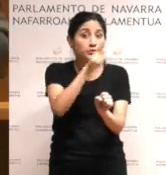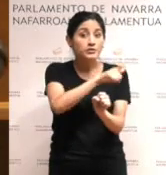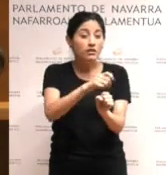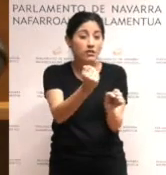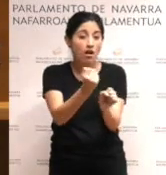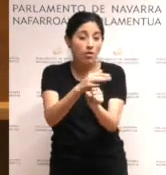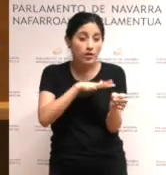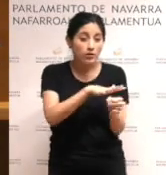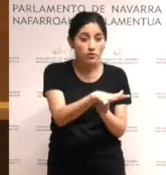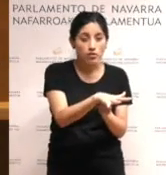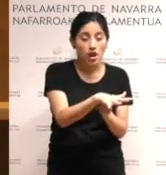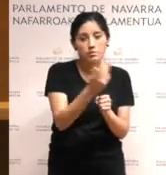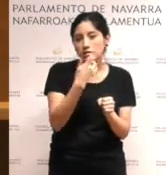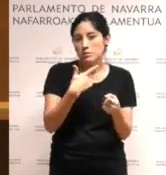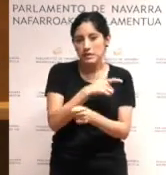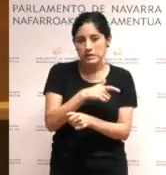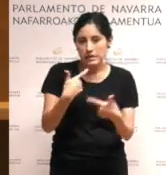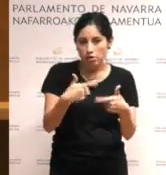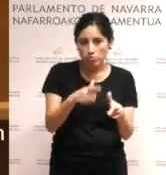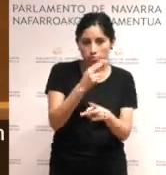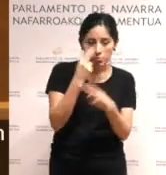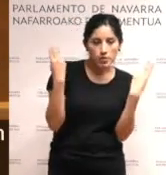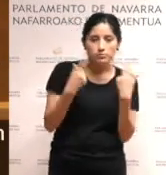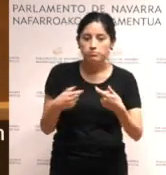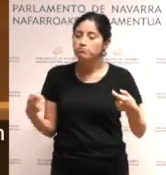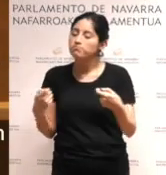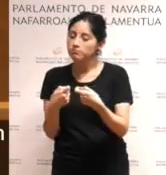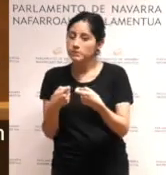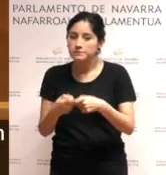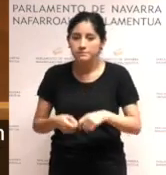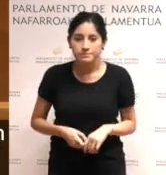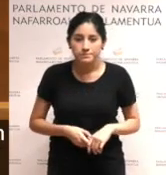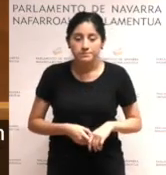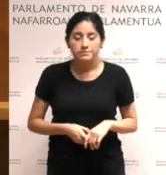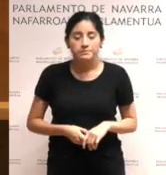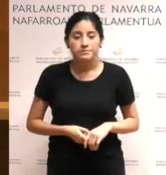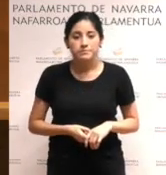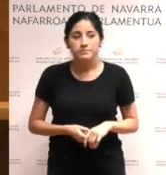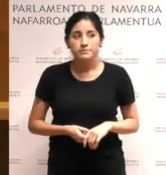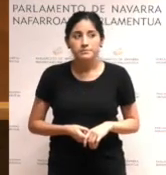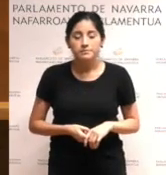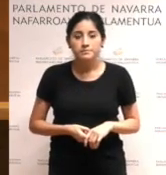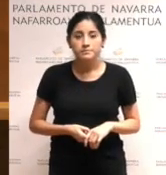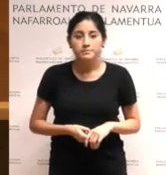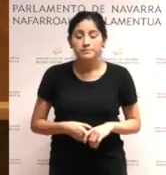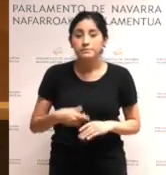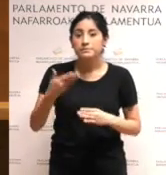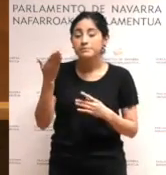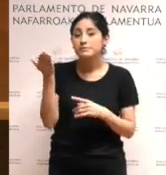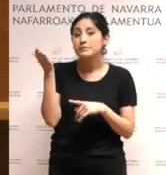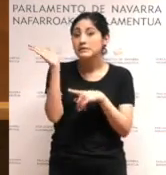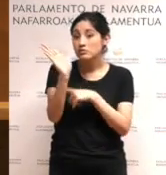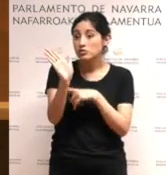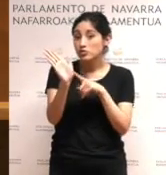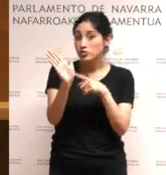trabajadores, tanto de la enseñanza pública como de la concertada. Y por ello, tal y como dice la exposición de motivos de esta